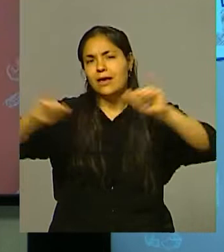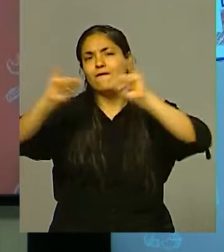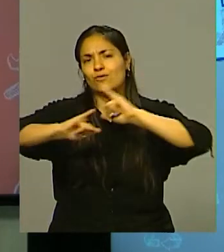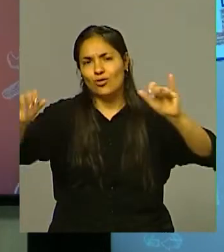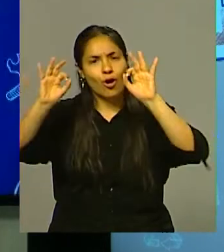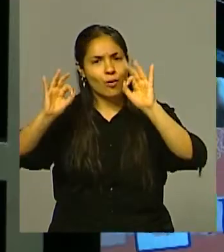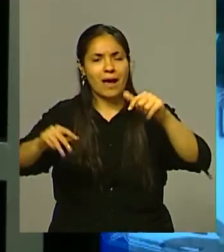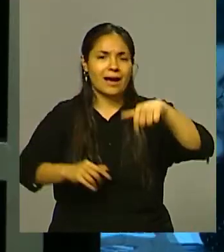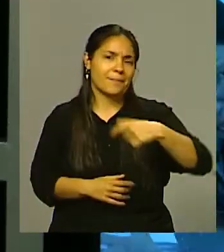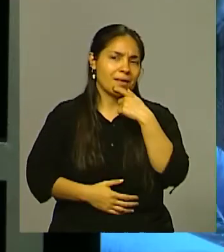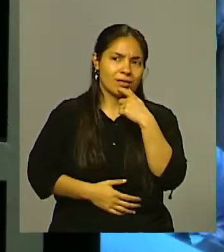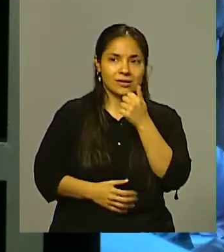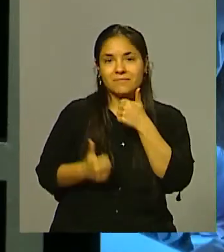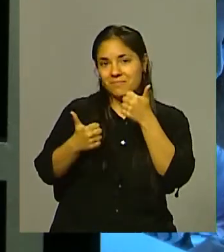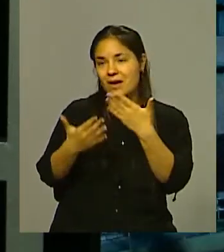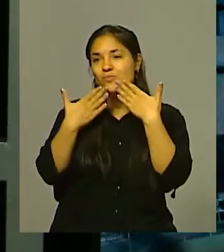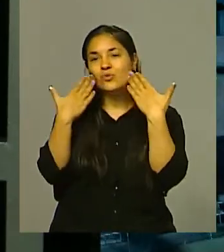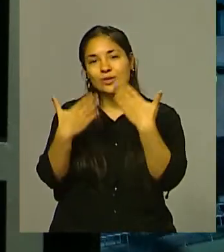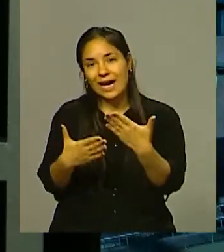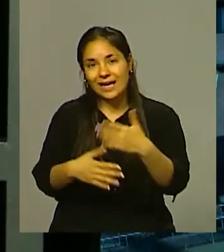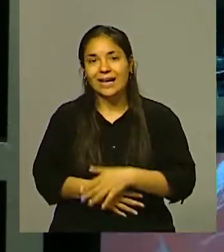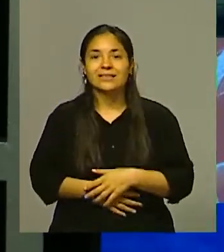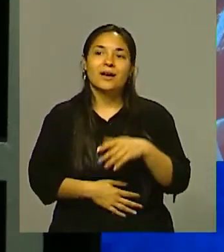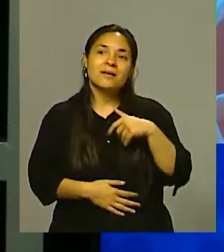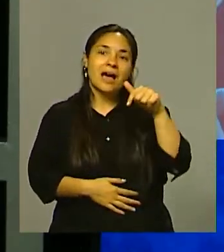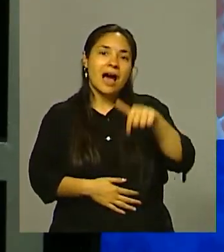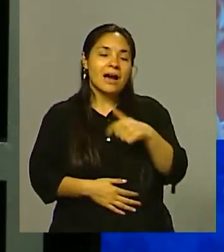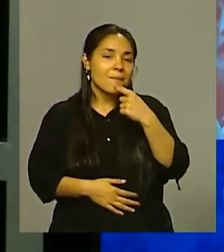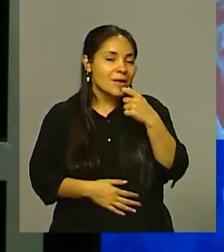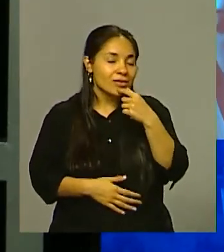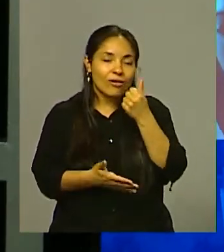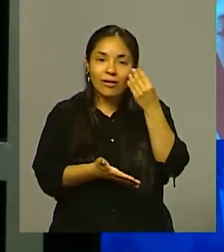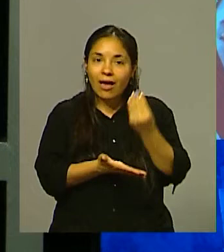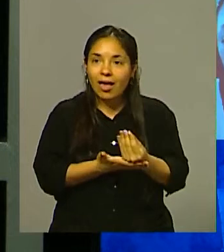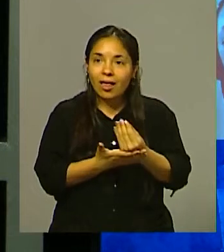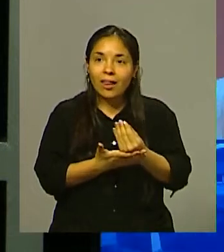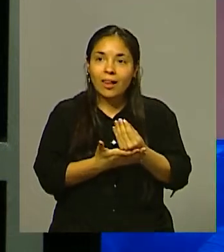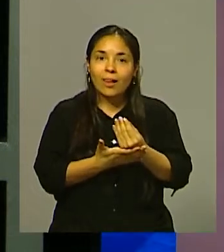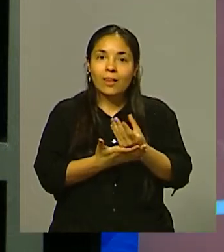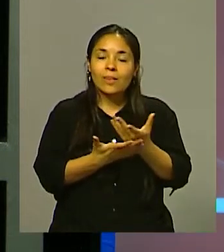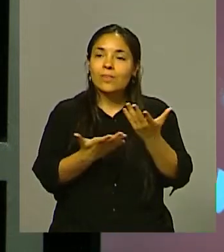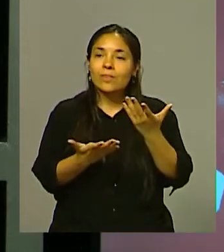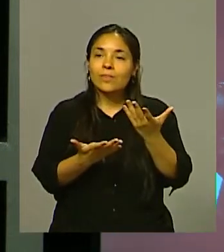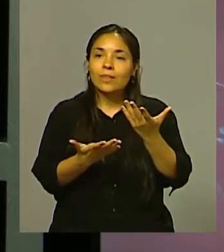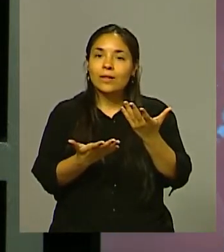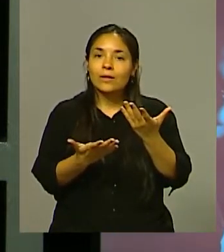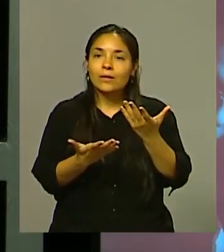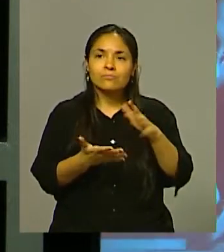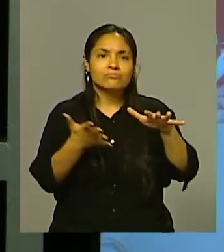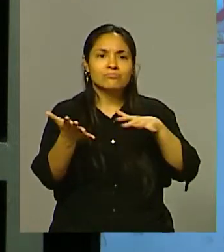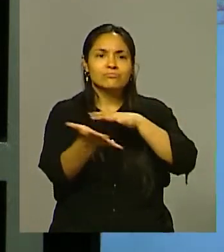corresponde aquí en Mendoza. Muchas gracias, y me he encontrado aquí en Mendoza a una